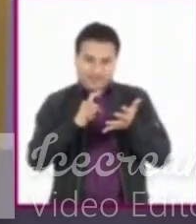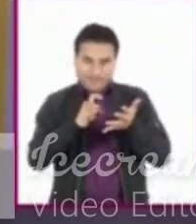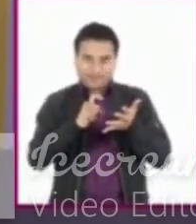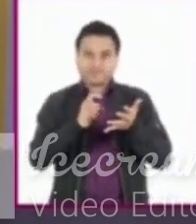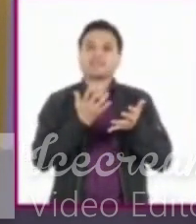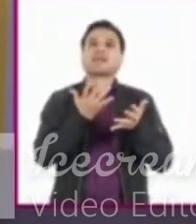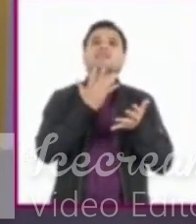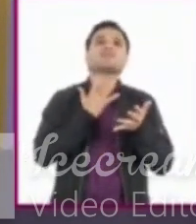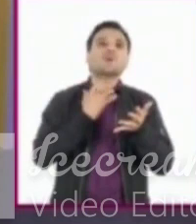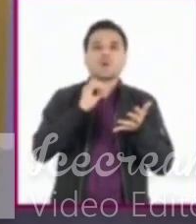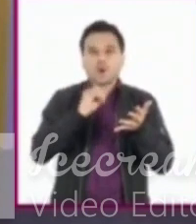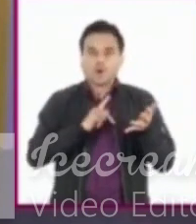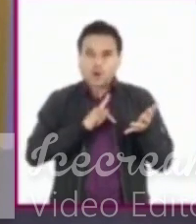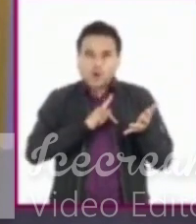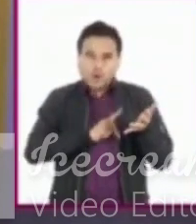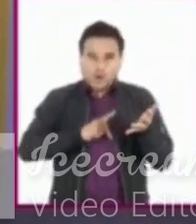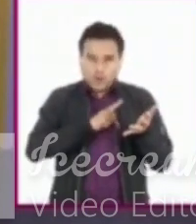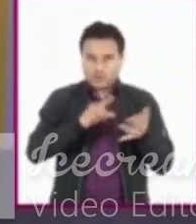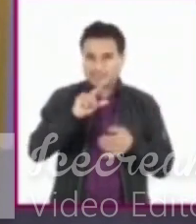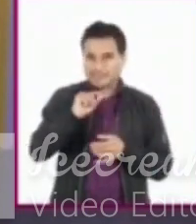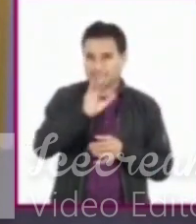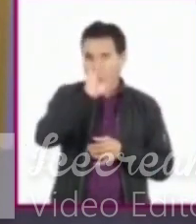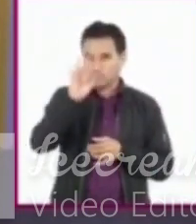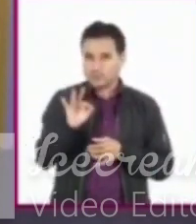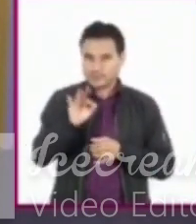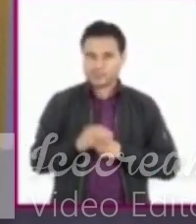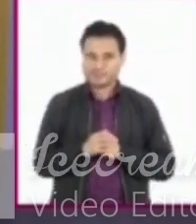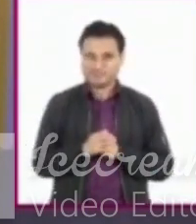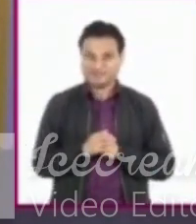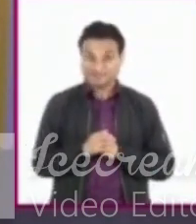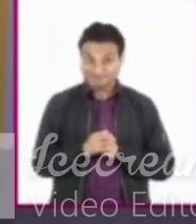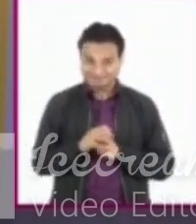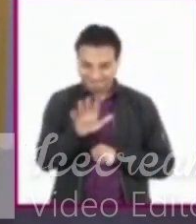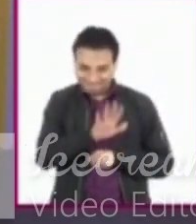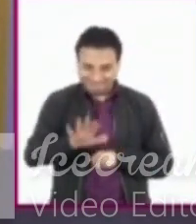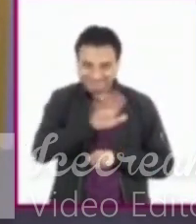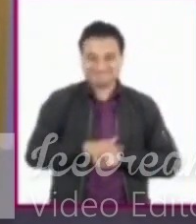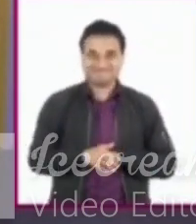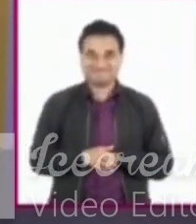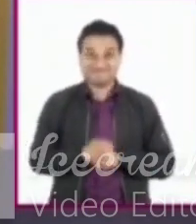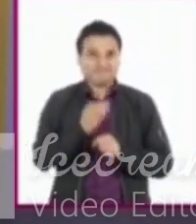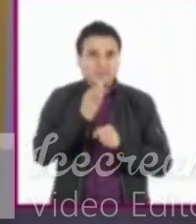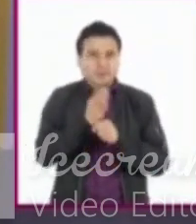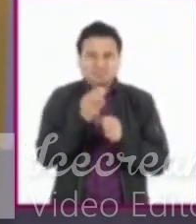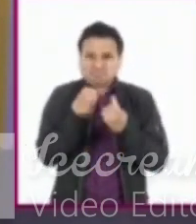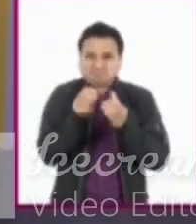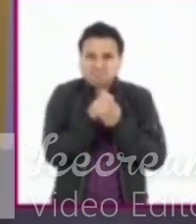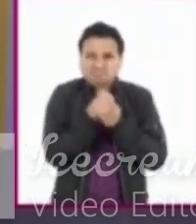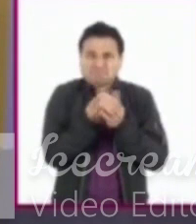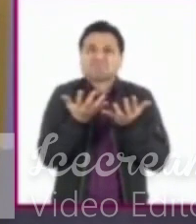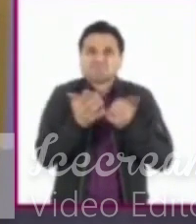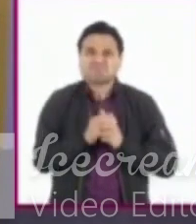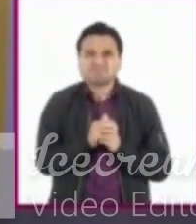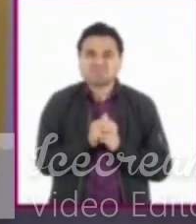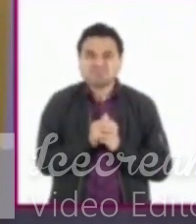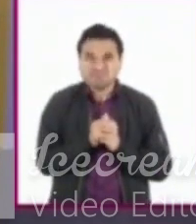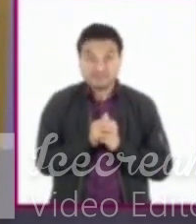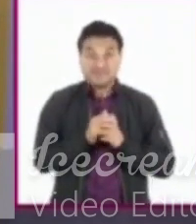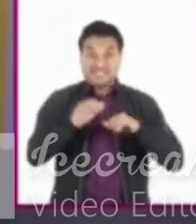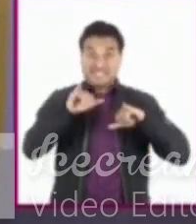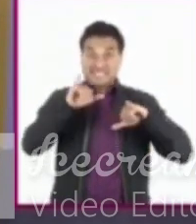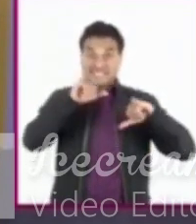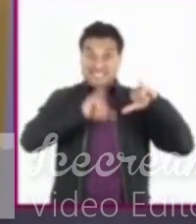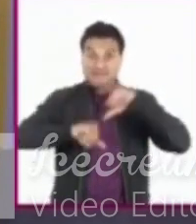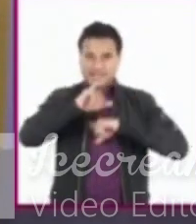al 70%. En esta sesión, identificaremos las contribuciones del conocimiento